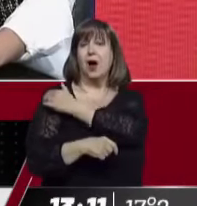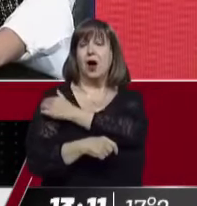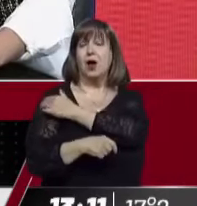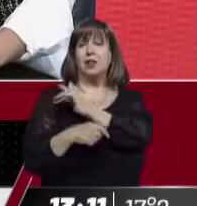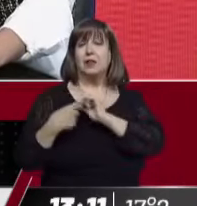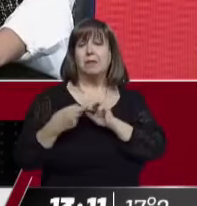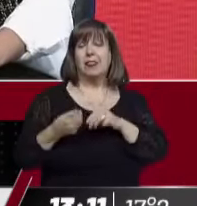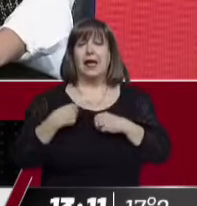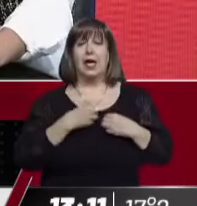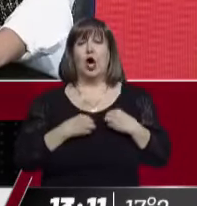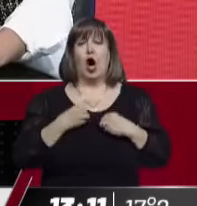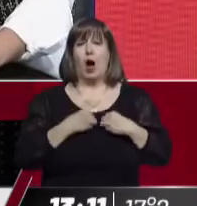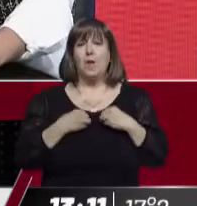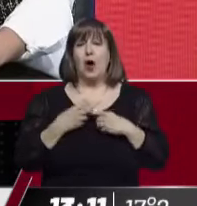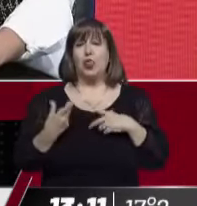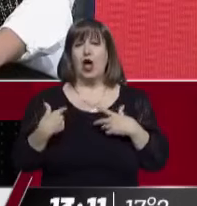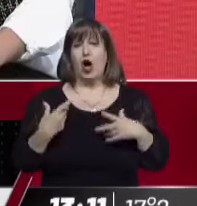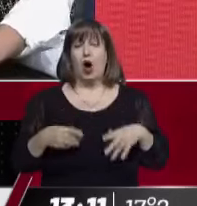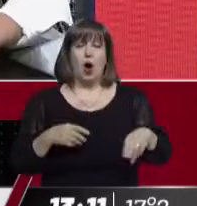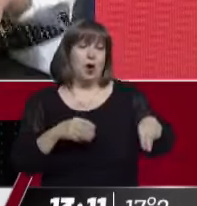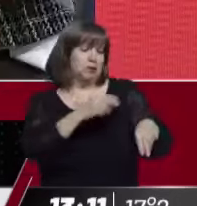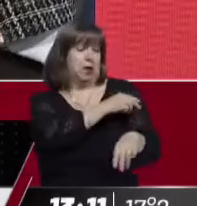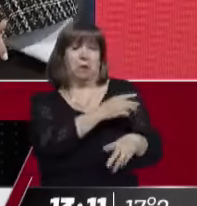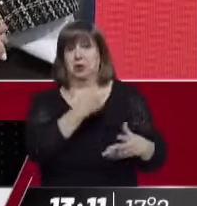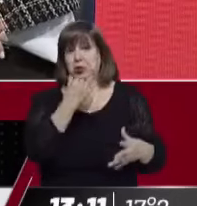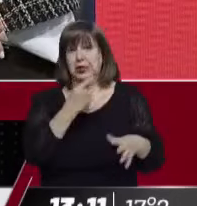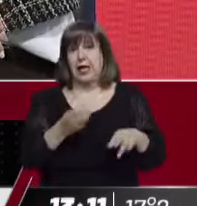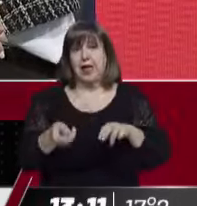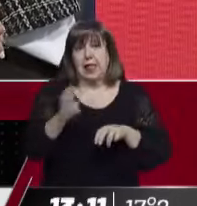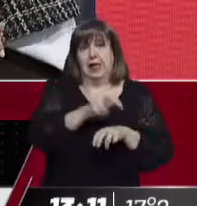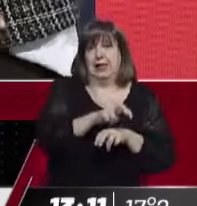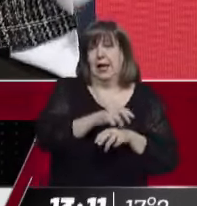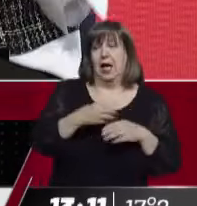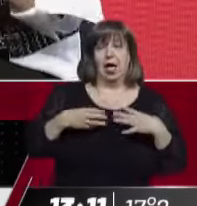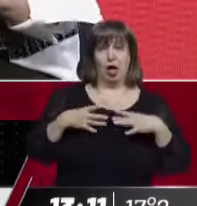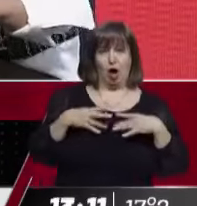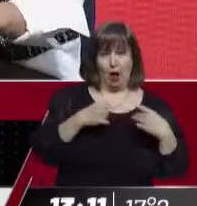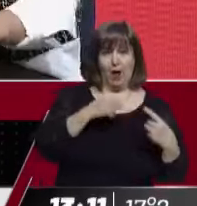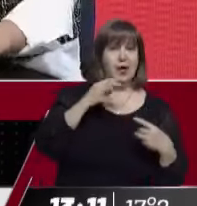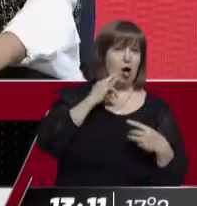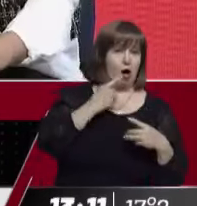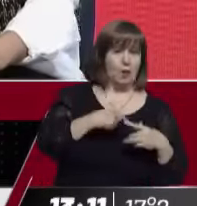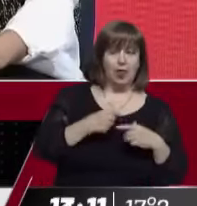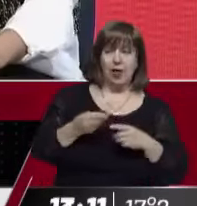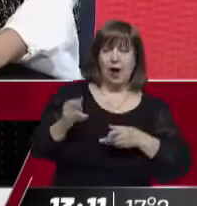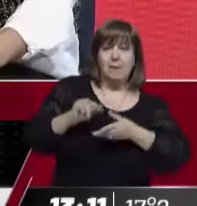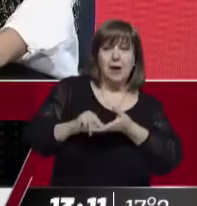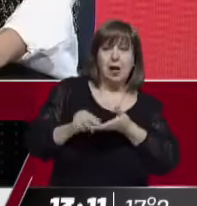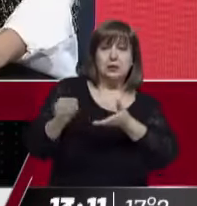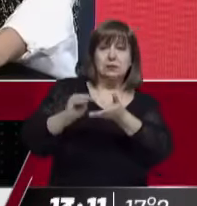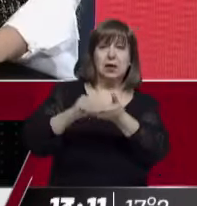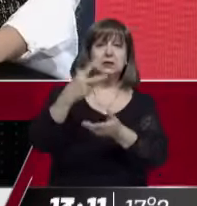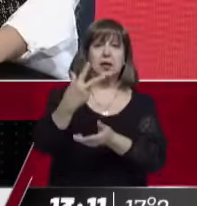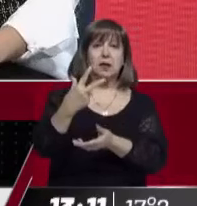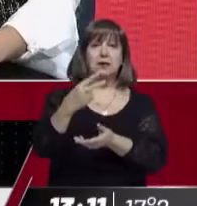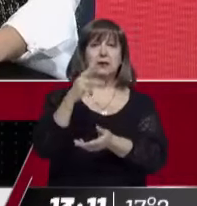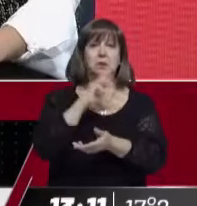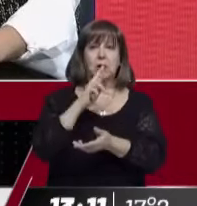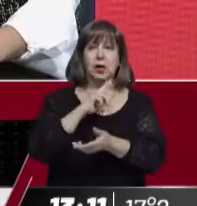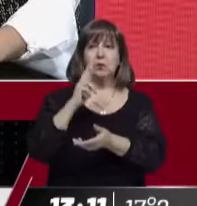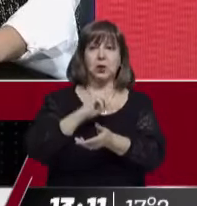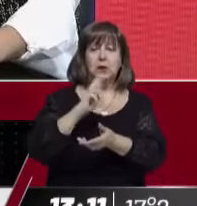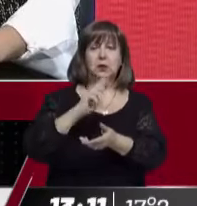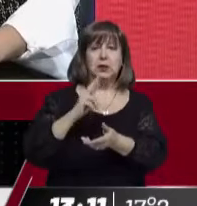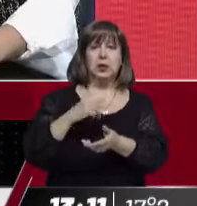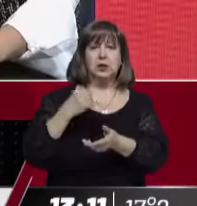que cambiarse de lugar. Por lo tanto, es una situación que preocupa muchísimo porque no solo intentó hacerlo una vez, sino dos, sino tres veces, claro, hasta que